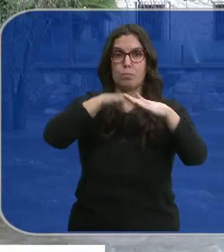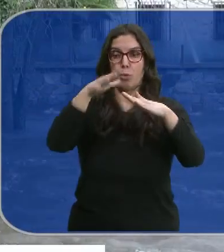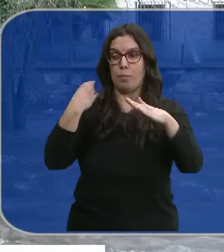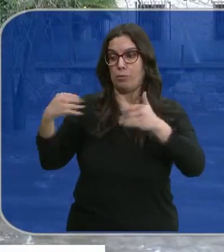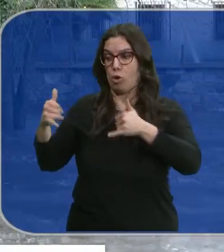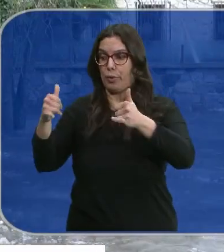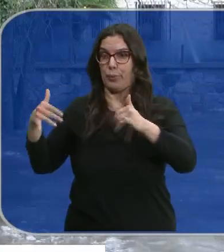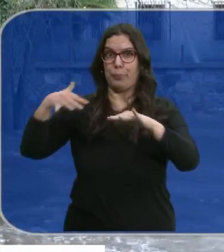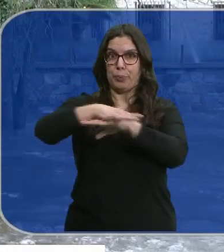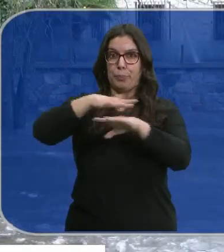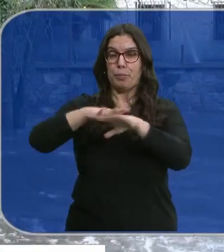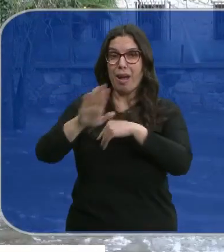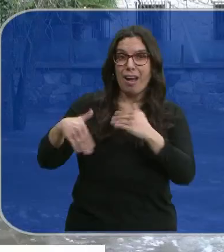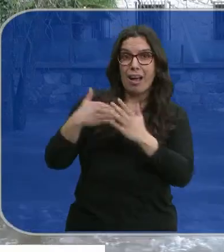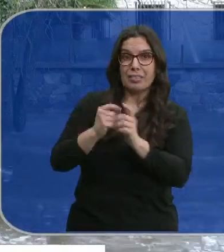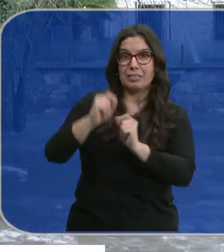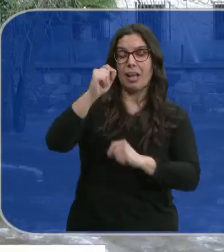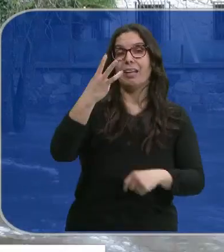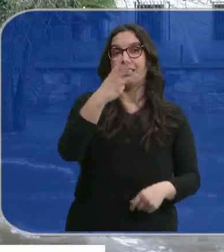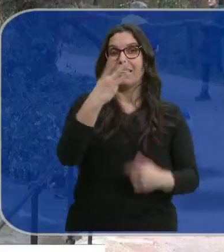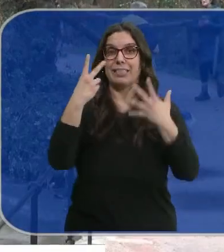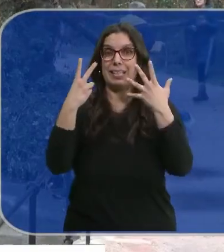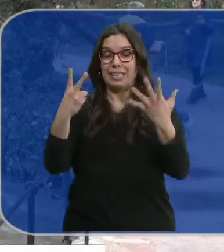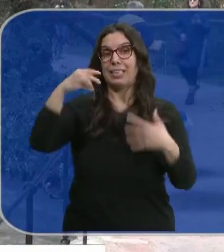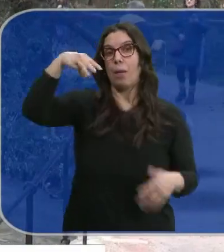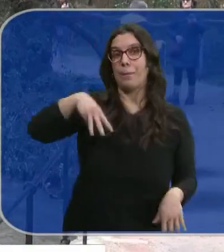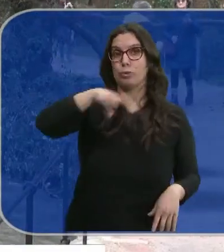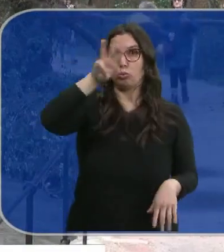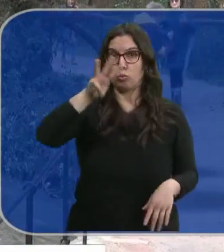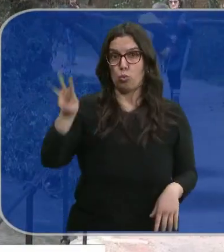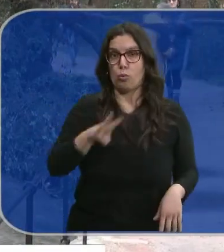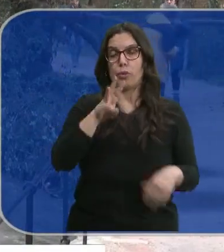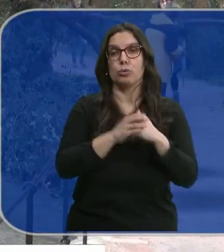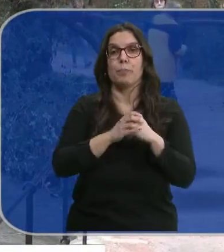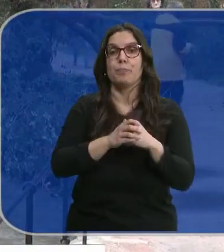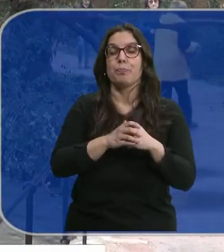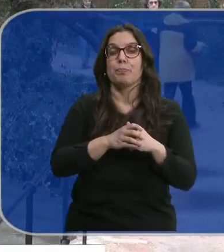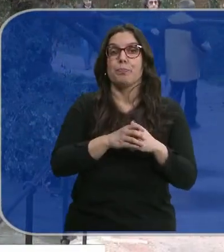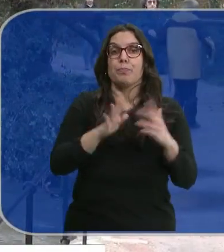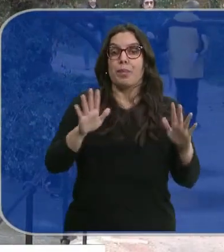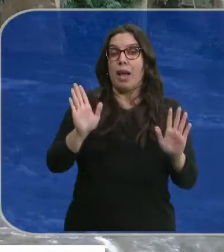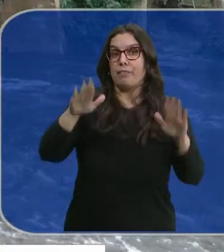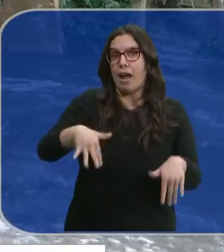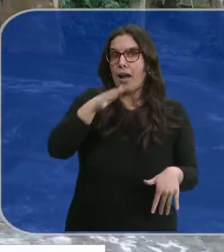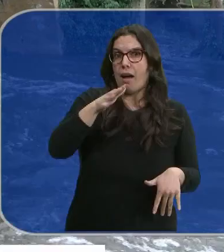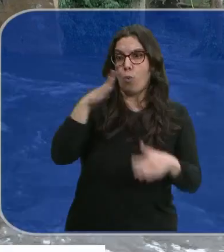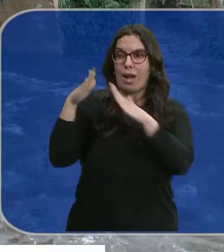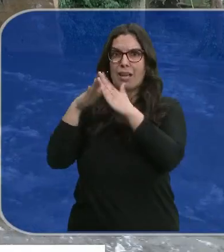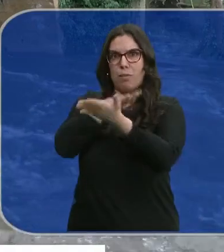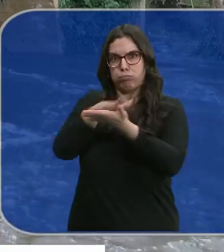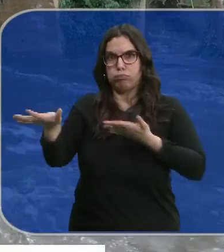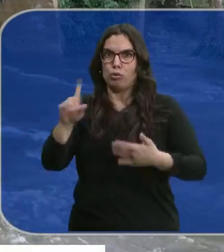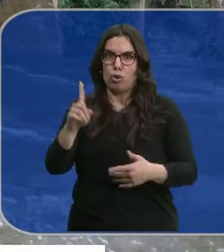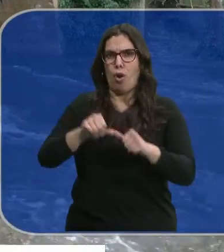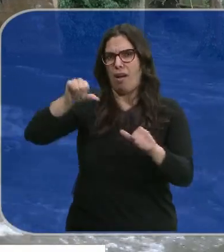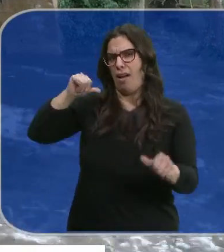del Eresma ha llegado incluso, fíjense, a los 37 metros cúbicos. El agua en esta ocasión no ha llegado a inundar la Casa de la Moneda, como se